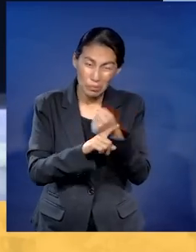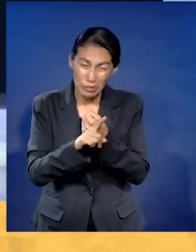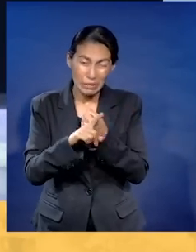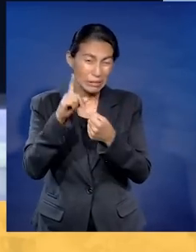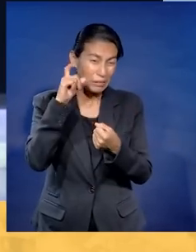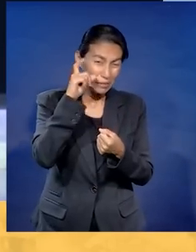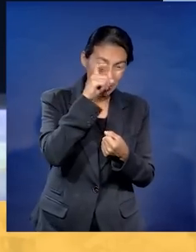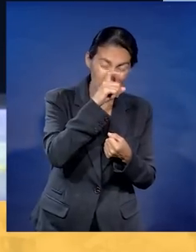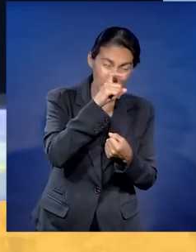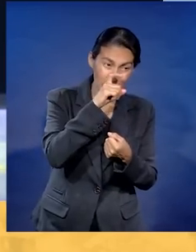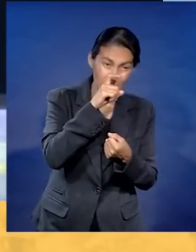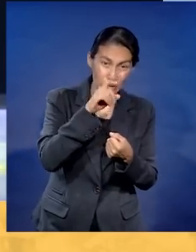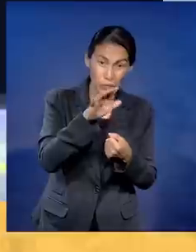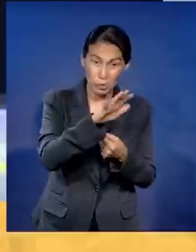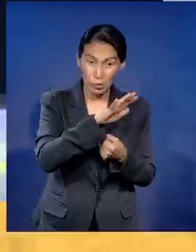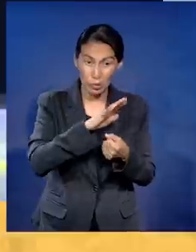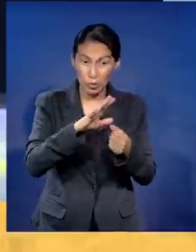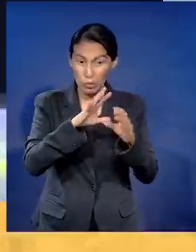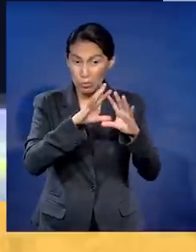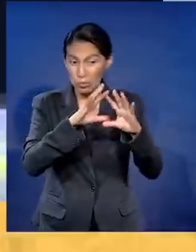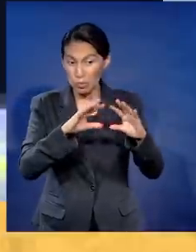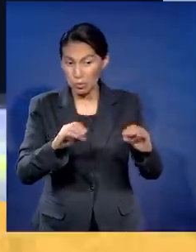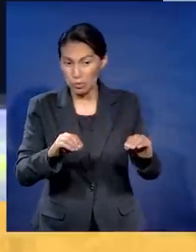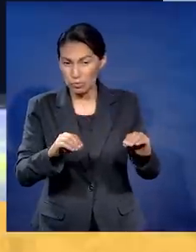que grandes conflictos matrimoniales